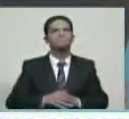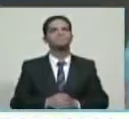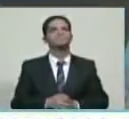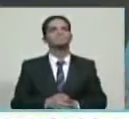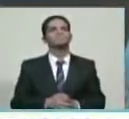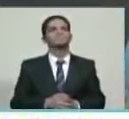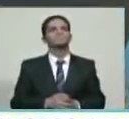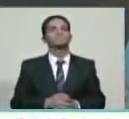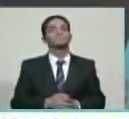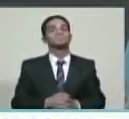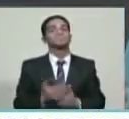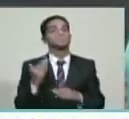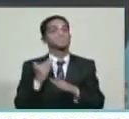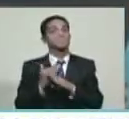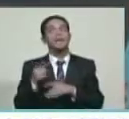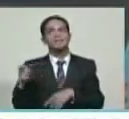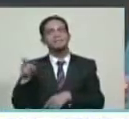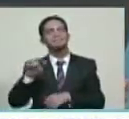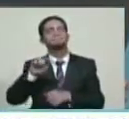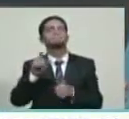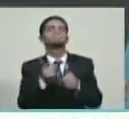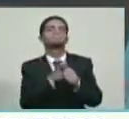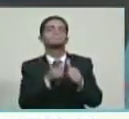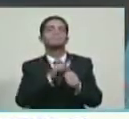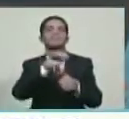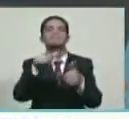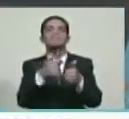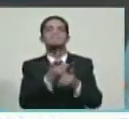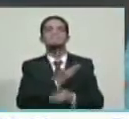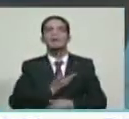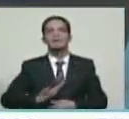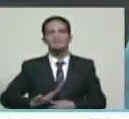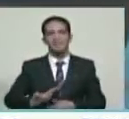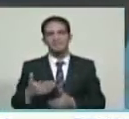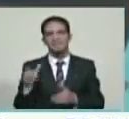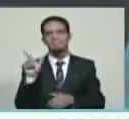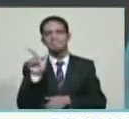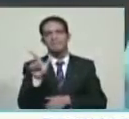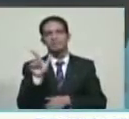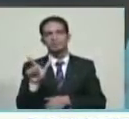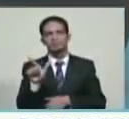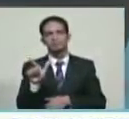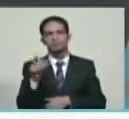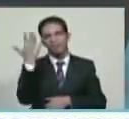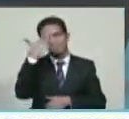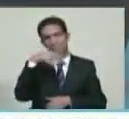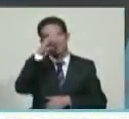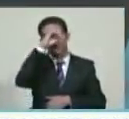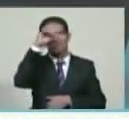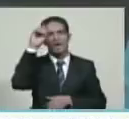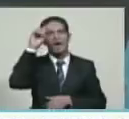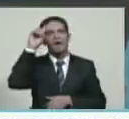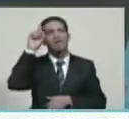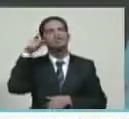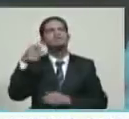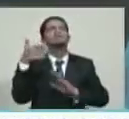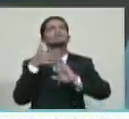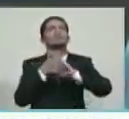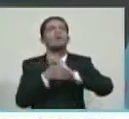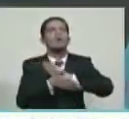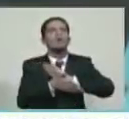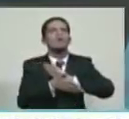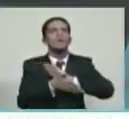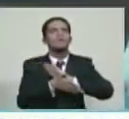Bien, amigas, escuchaban entonces ustedes al primer vicepresidente del Partido Socialista Unido de Venezuela, Diosdado Cabello, en lo que ha sido entonces